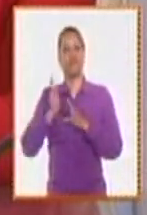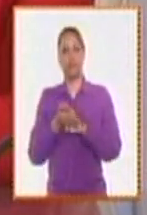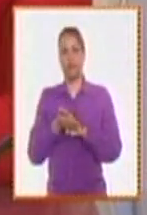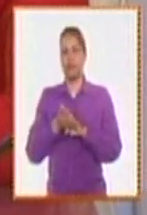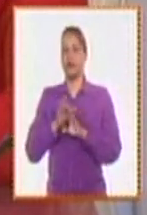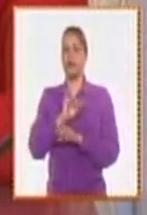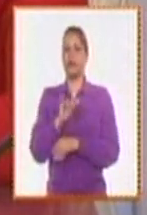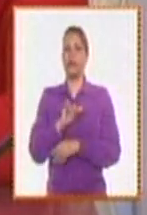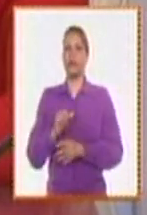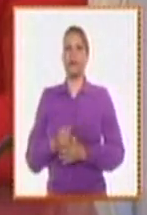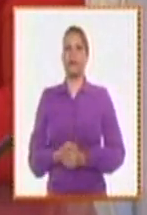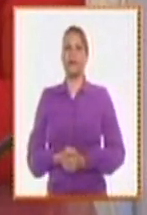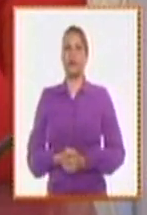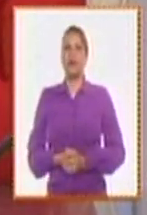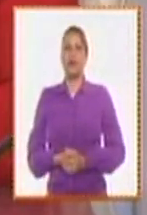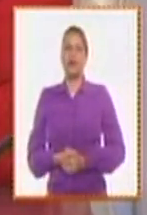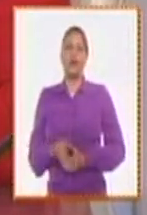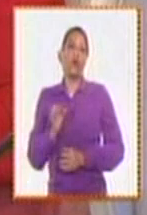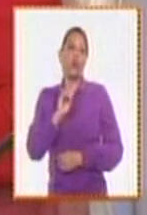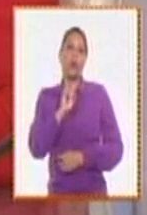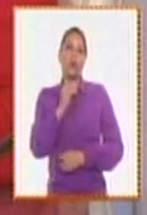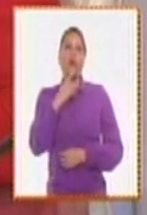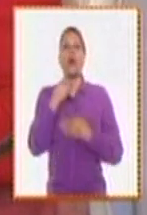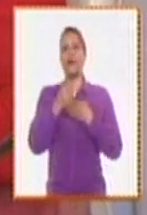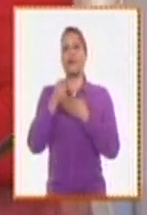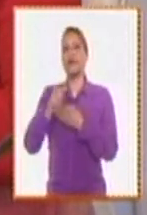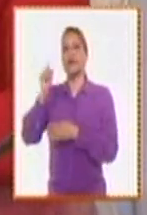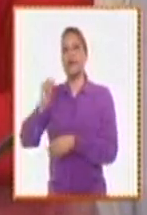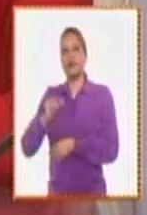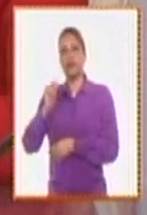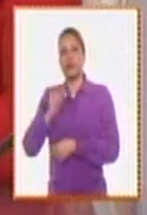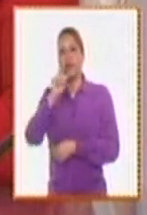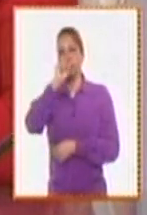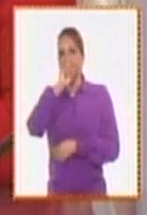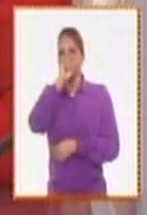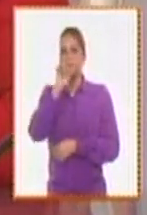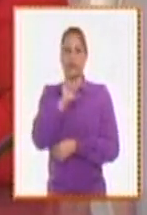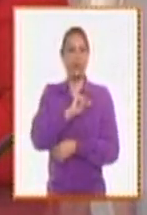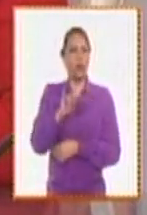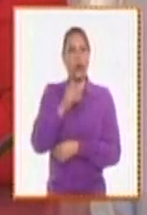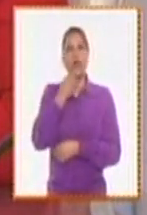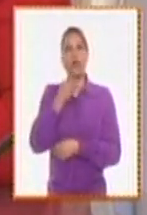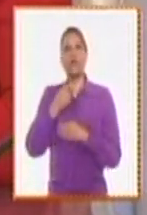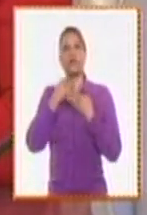o desde esa condición, o sea, ayude a otras personas a hacerlo, o sencillamente